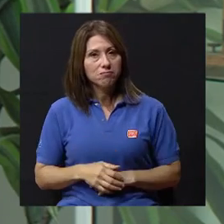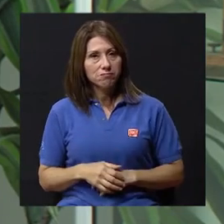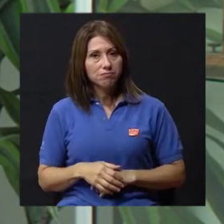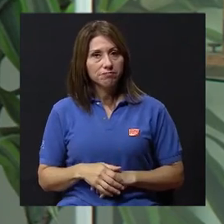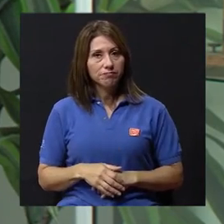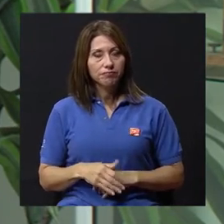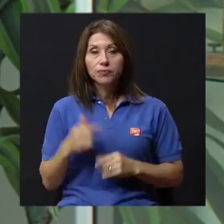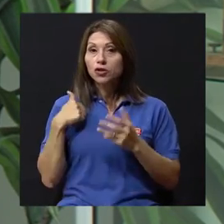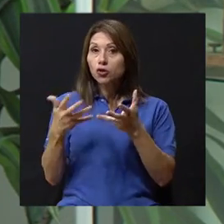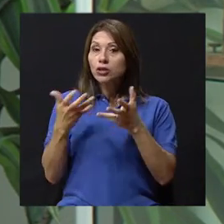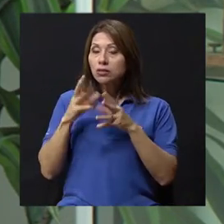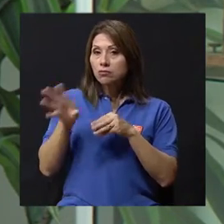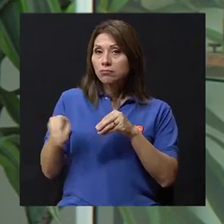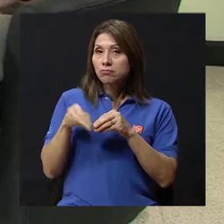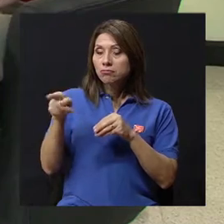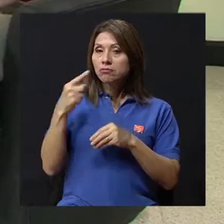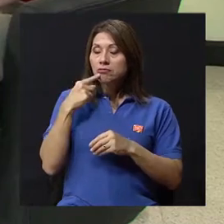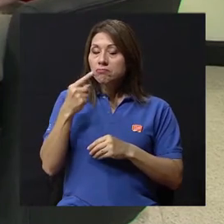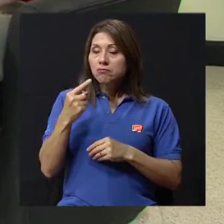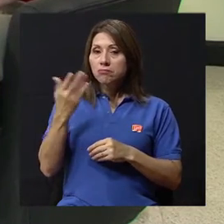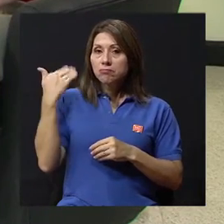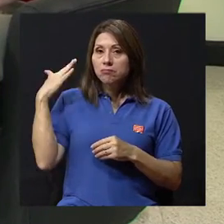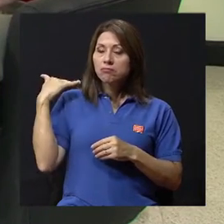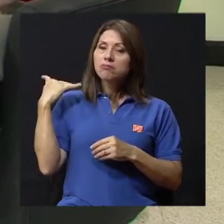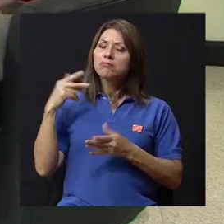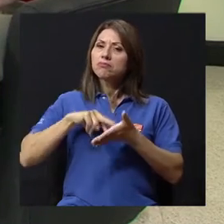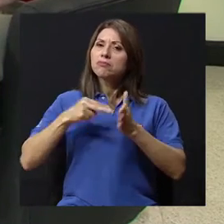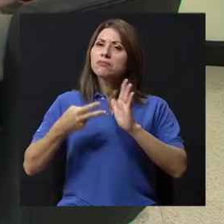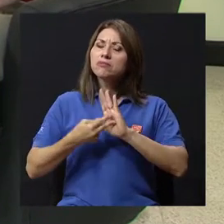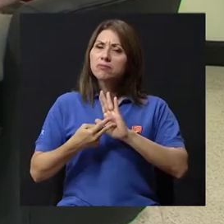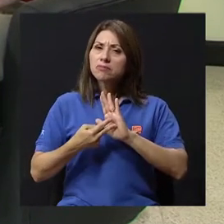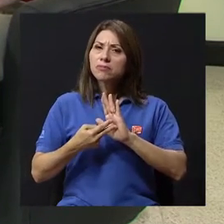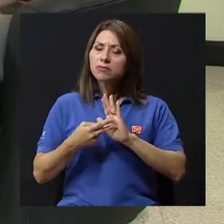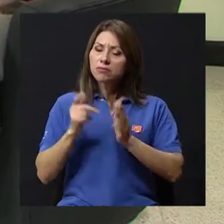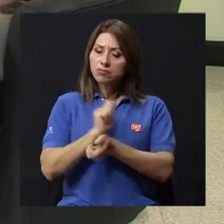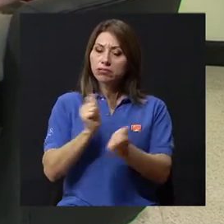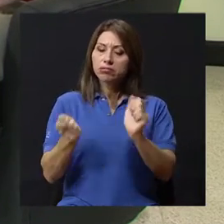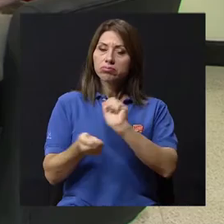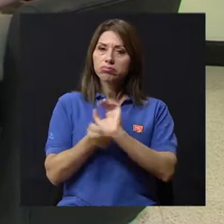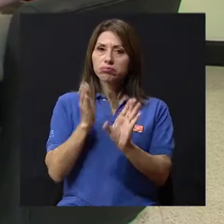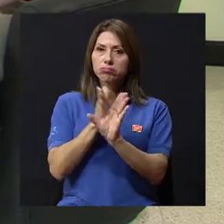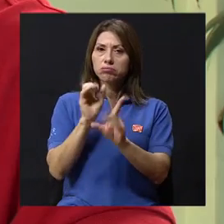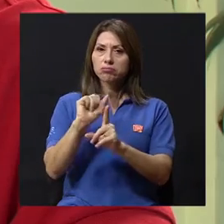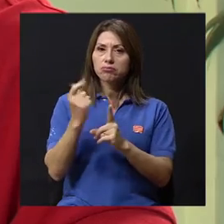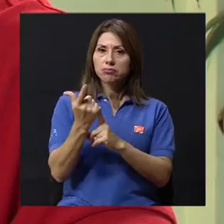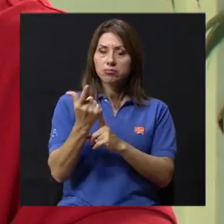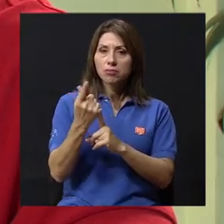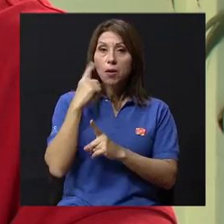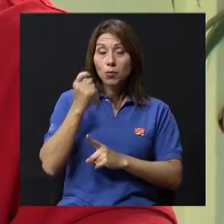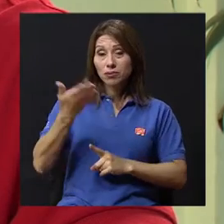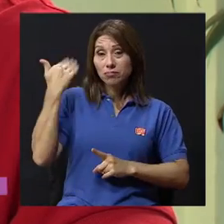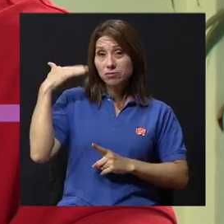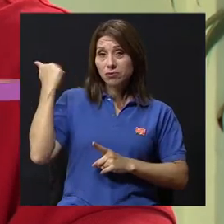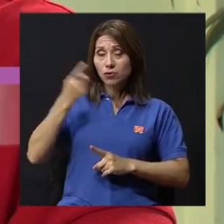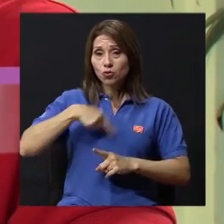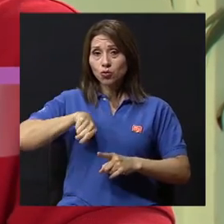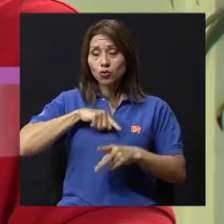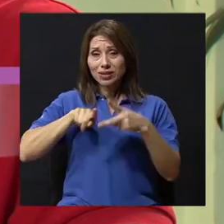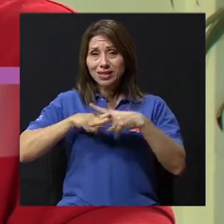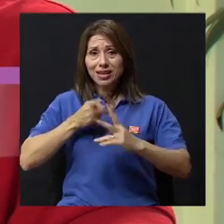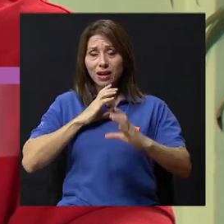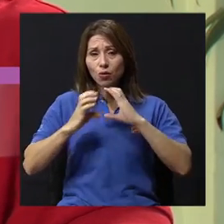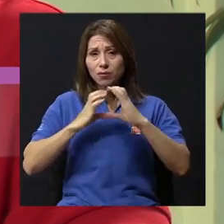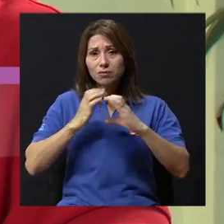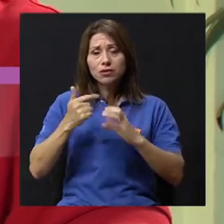quisiera retomar, don Álvaro, eso que usted dijo al inicio, de que es un cambio más psicosocial, porque cuando íbamos a iniciar